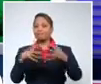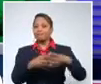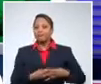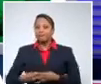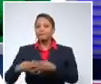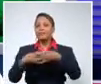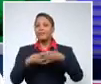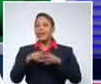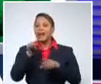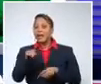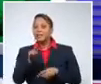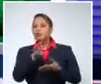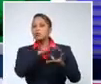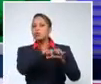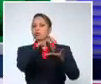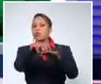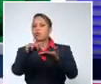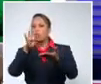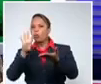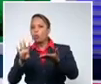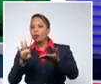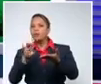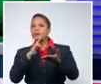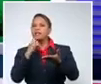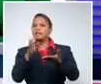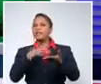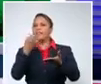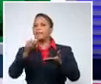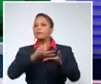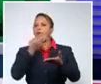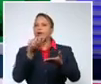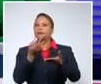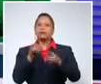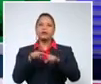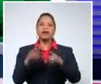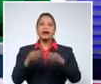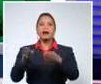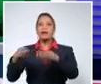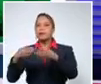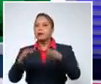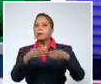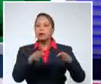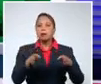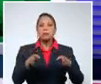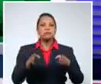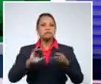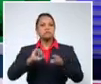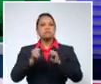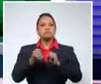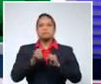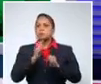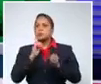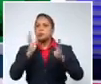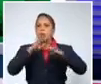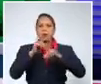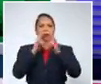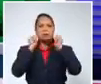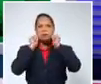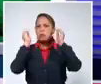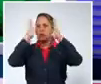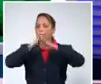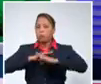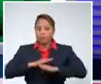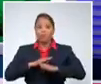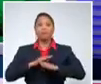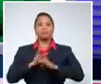4 estados los que están planteando totalmente una apertura sin restricción ninguna, sin nasobuco,